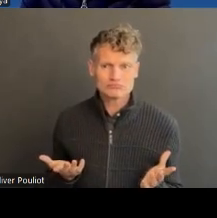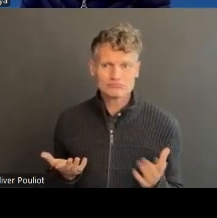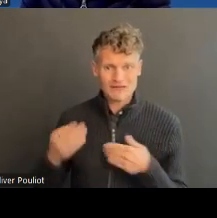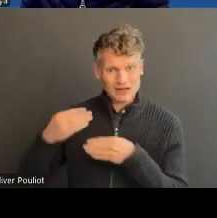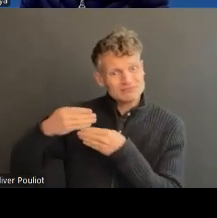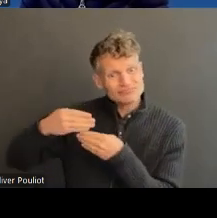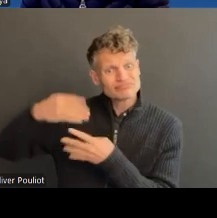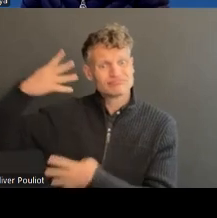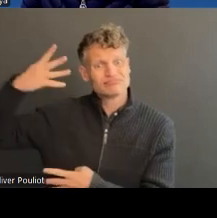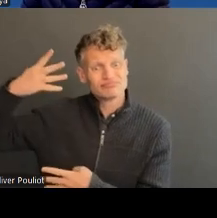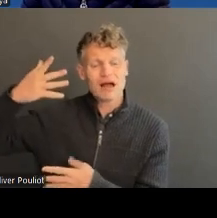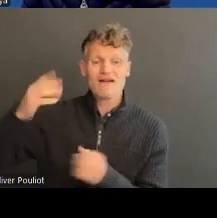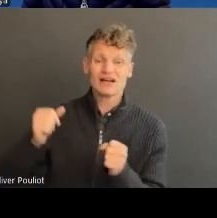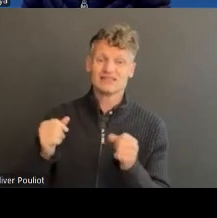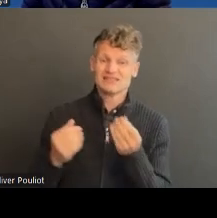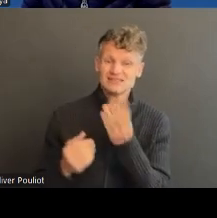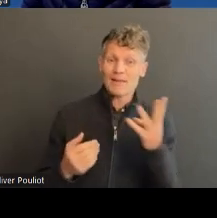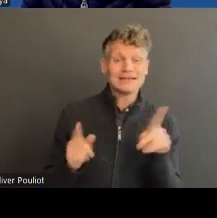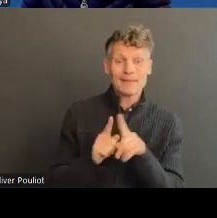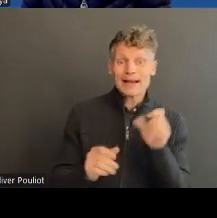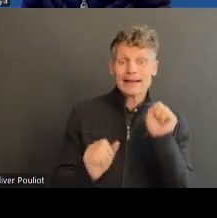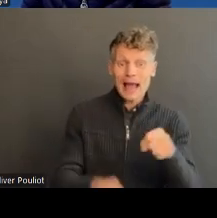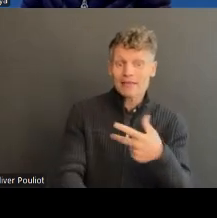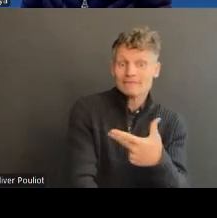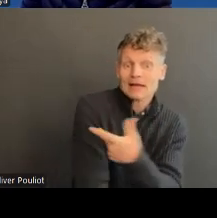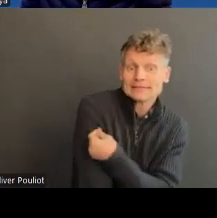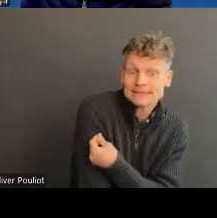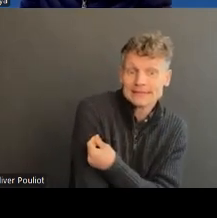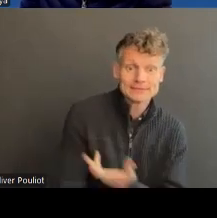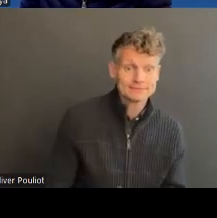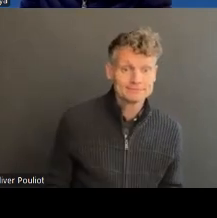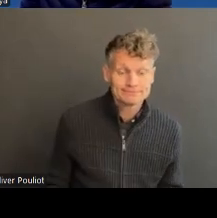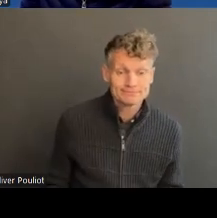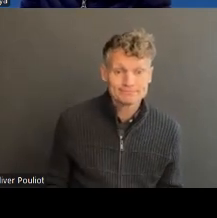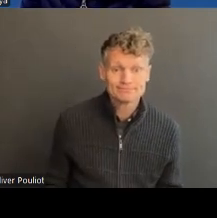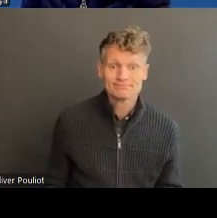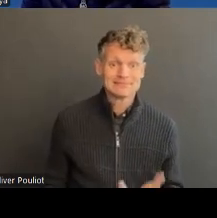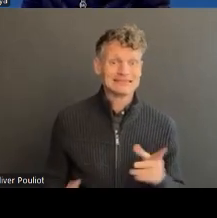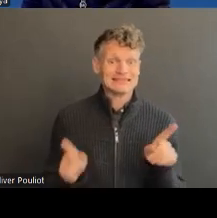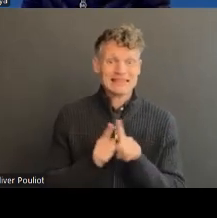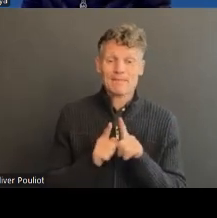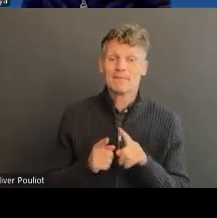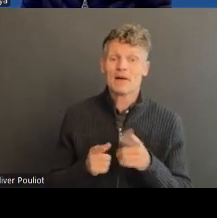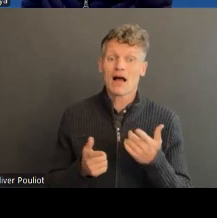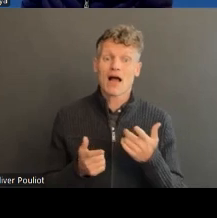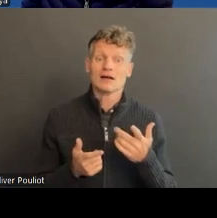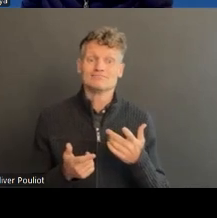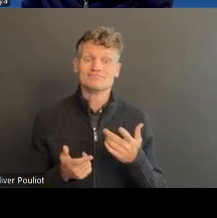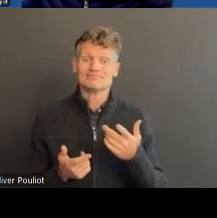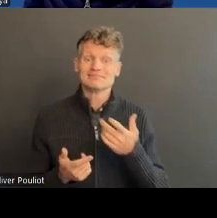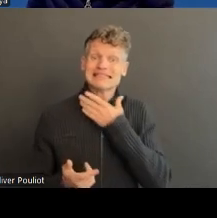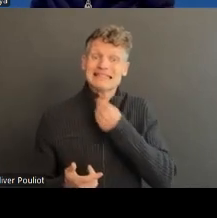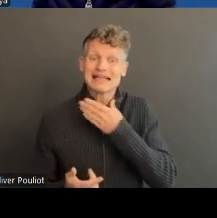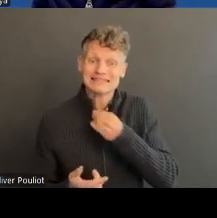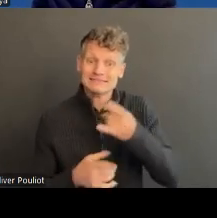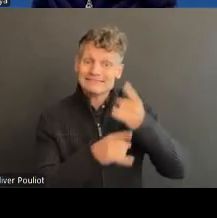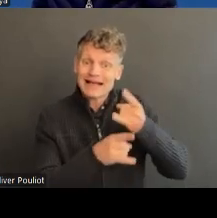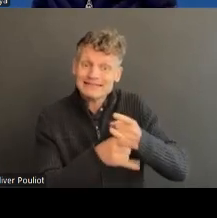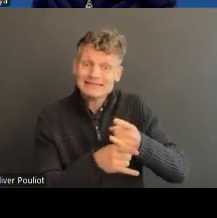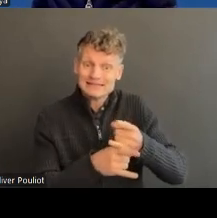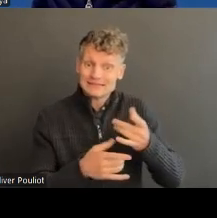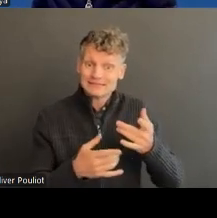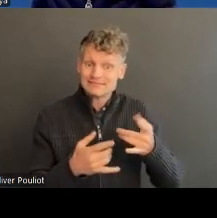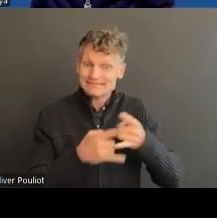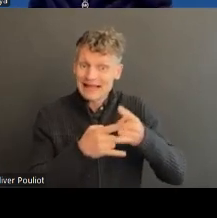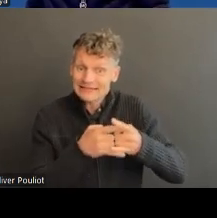combinación de las enfermedades tropicales desatendidas, las transmisibles, las infecciones,